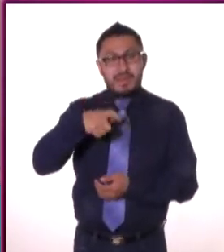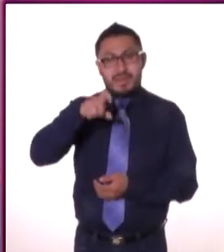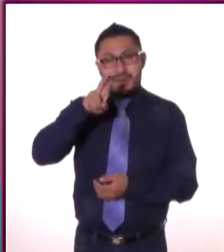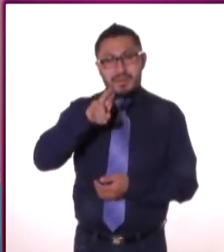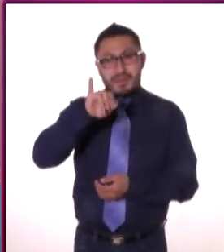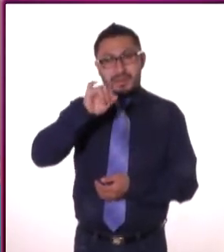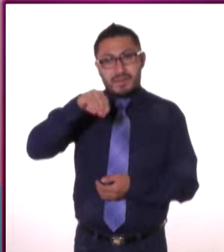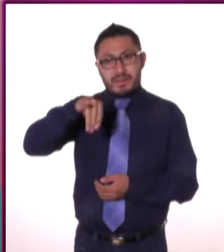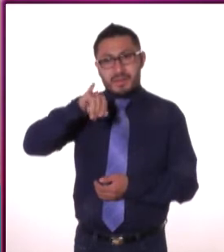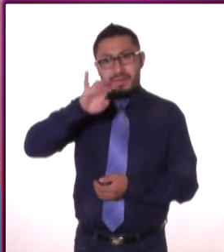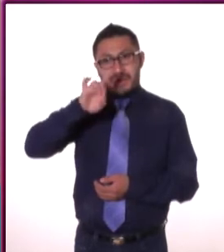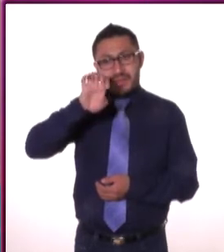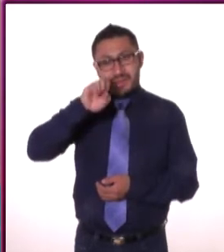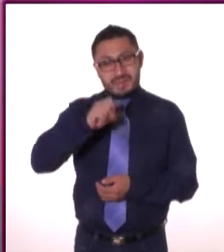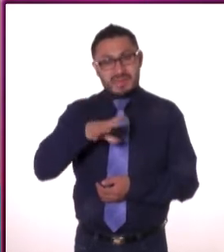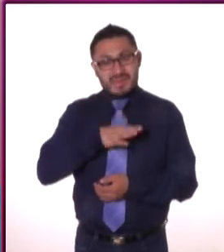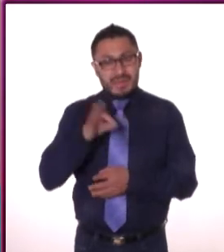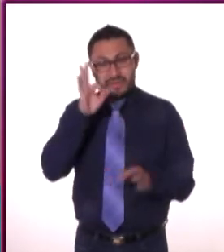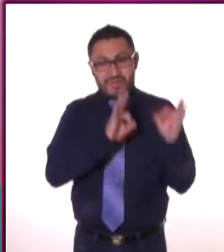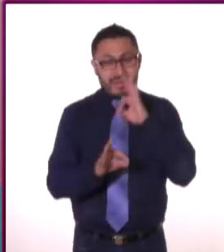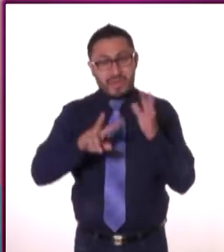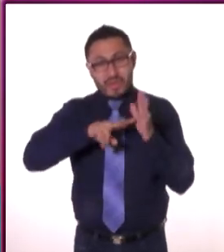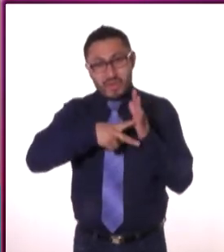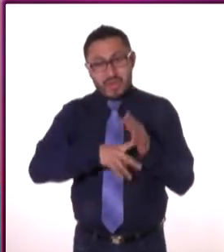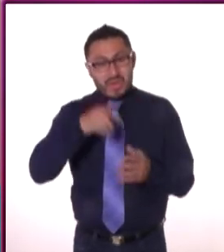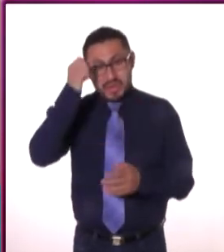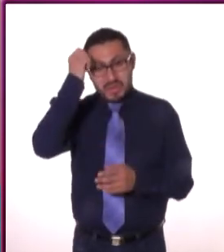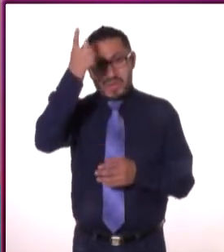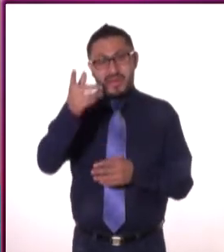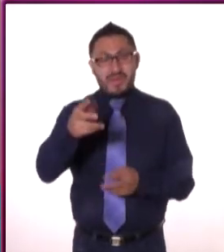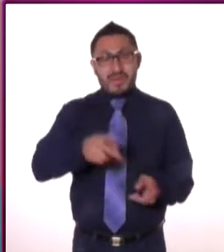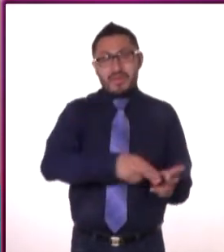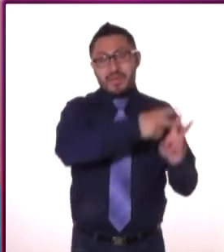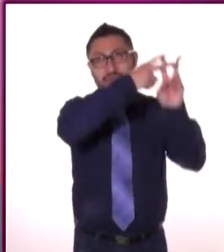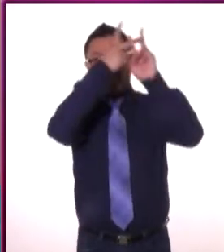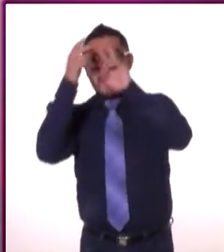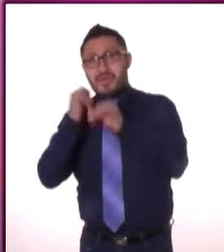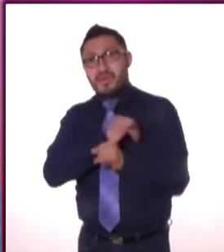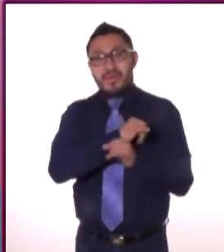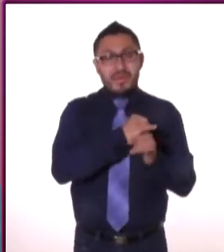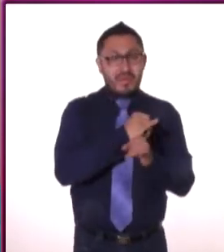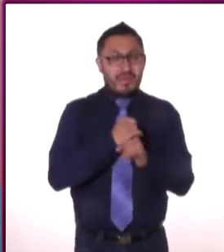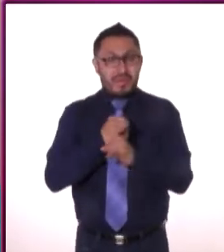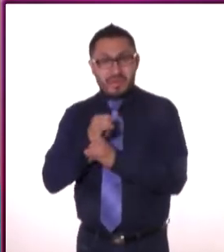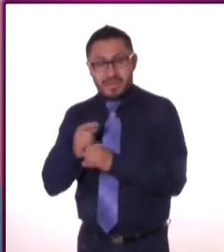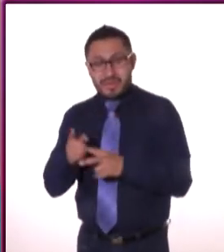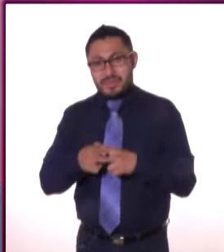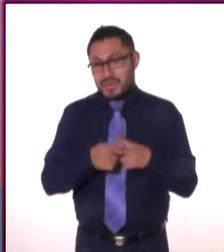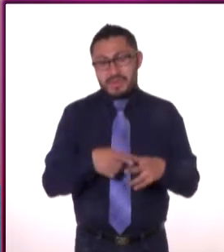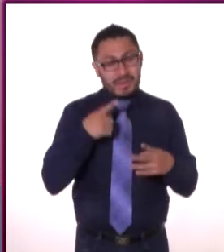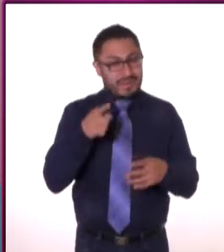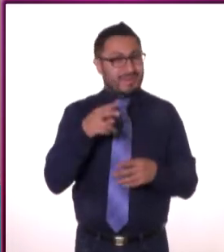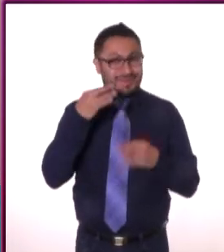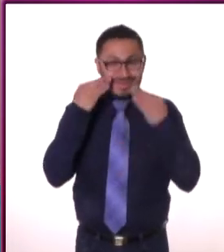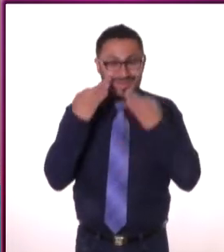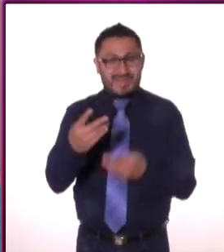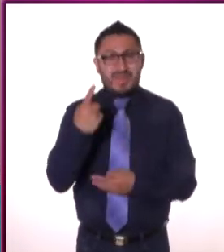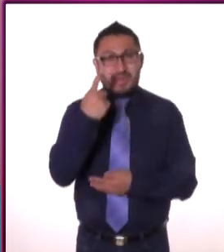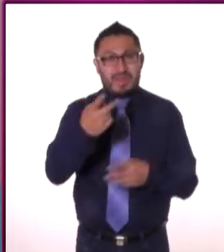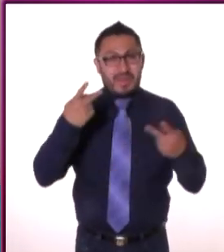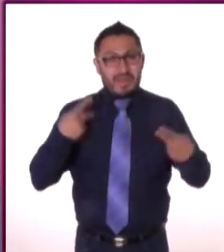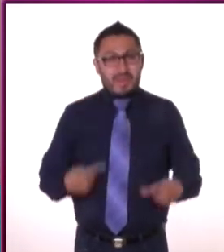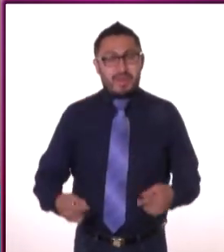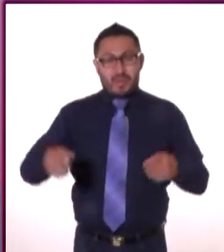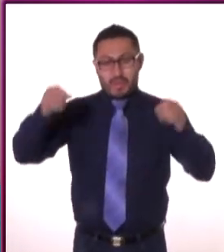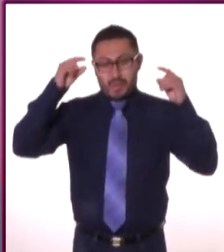Bueno, Arquímedes fue un físico, ingeniero, inventor, astrónomo y matemático griego. Entonces, como ustedes verán, es